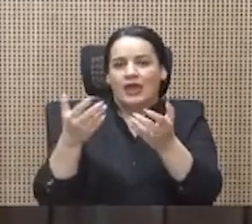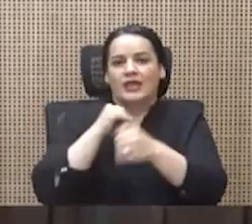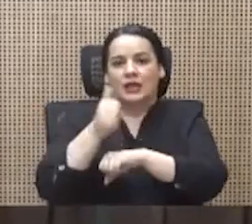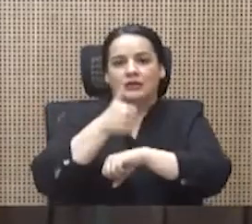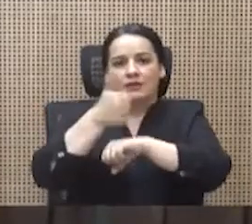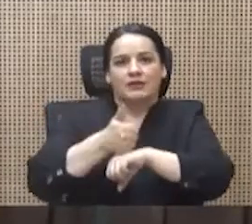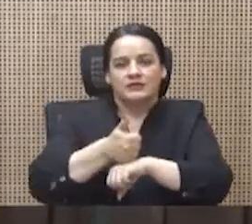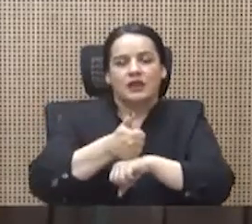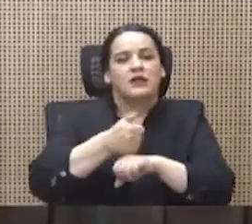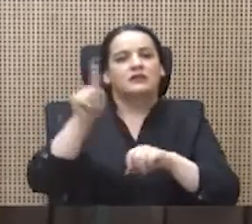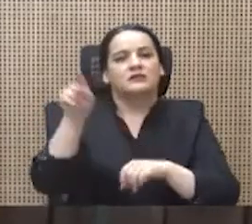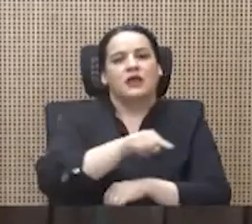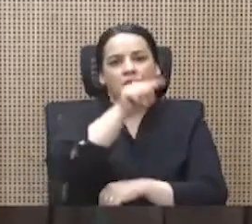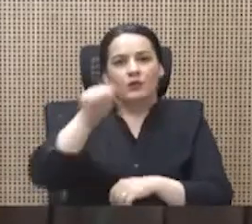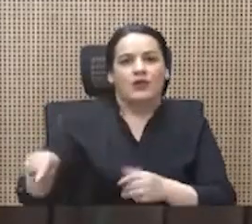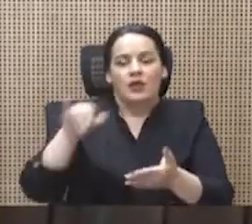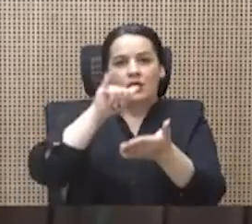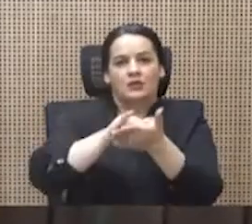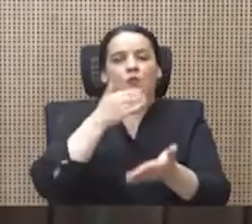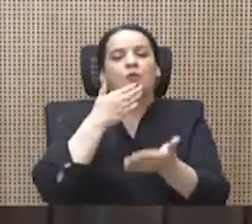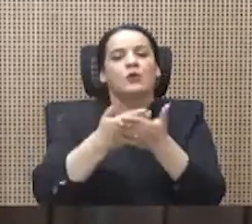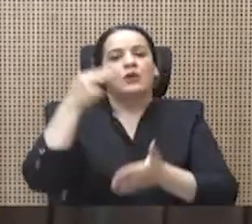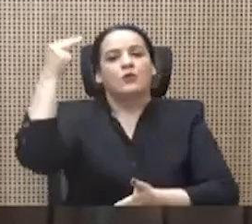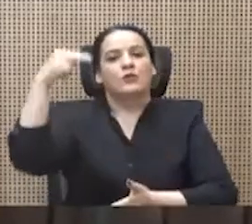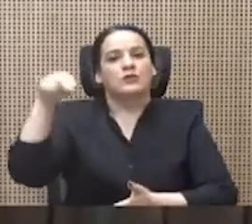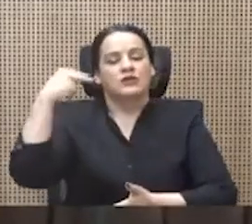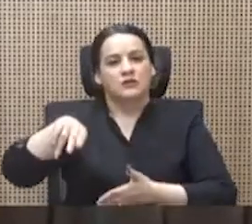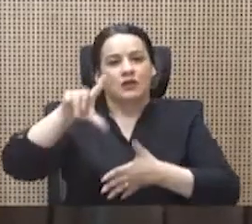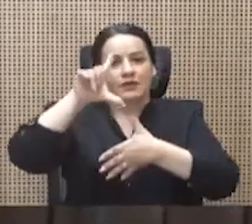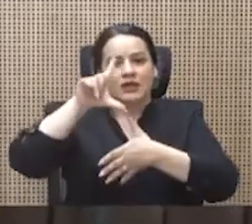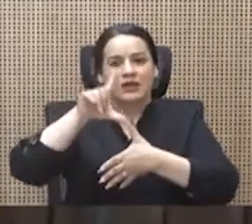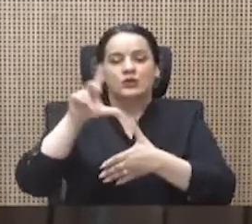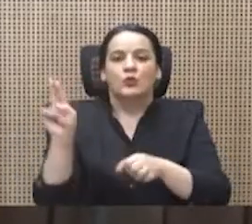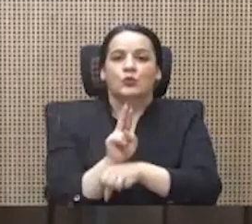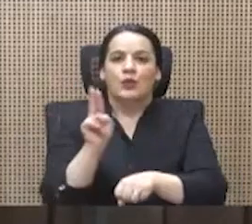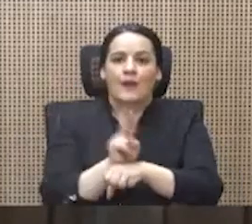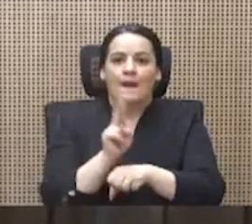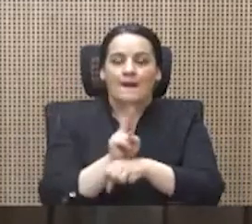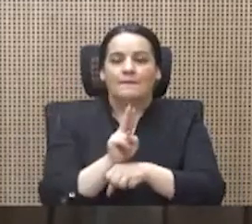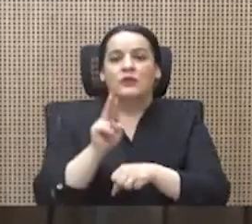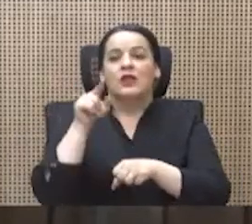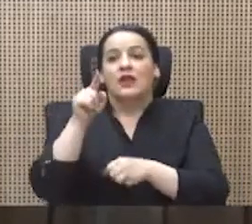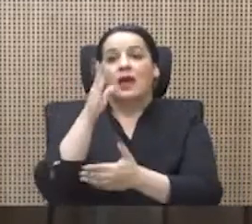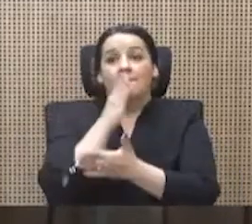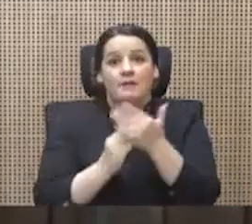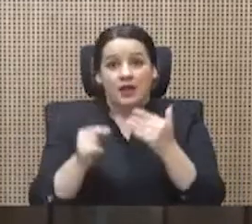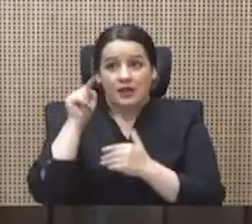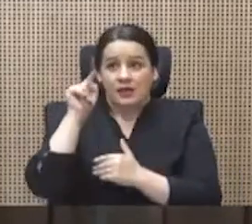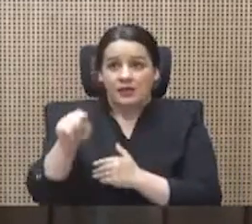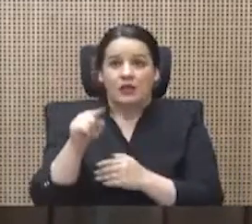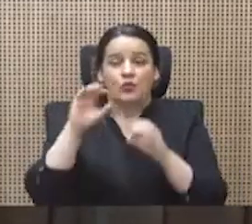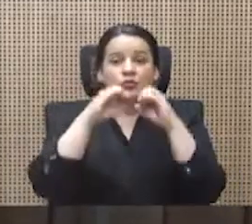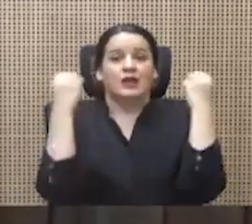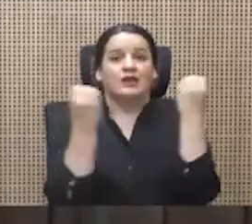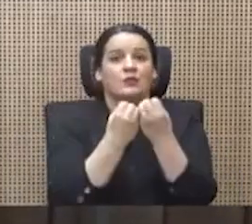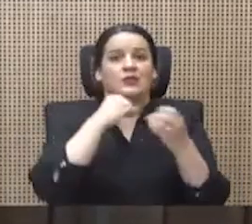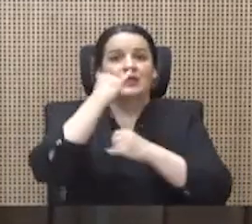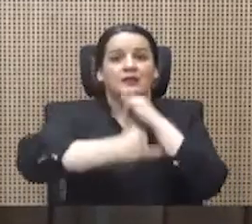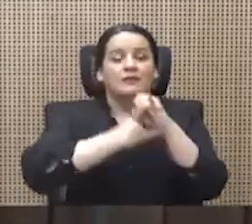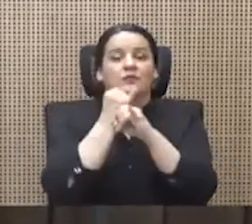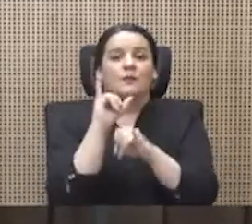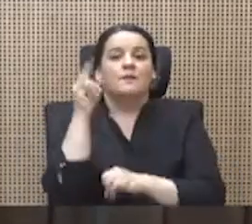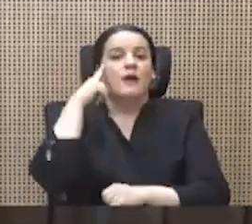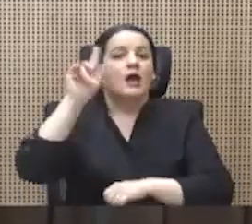Latina recordemos Cómo se ha utilizado precisamente la plataforma de los organismos internacionales para imponer sus agendas como